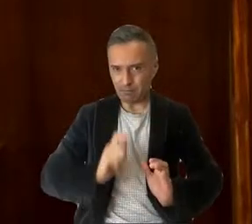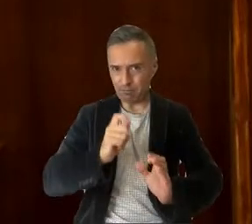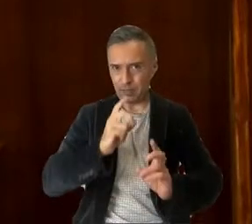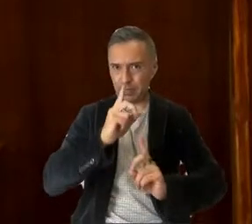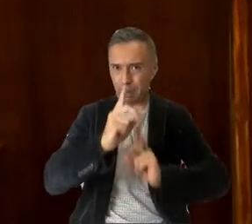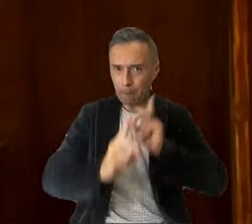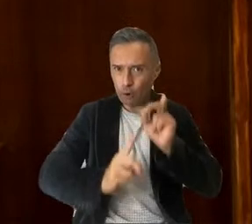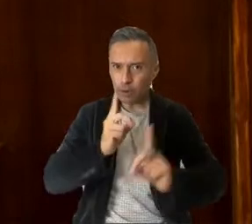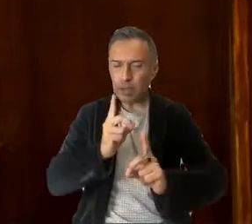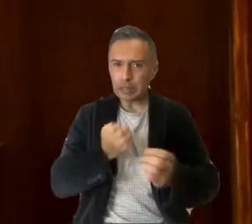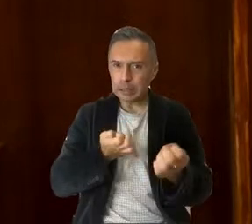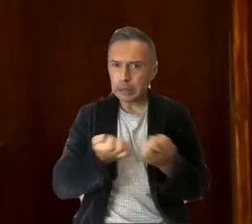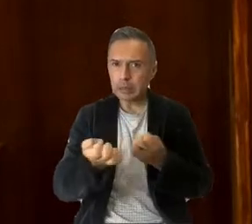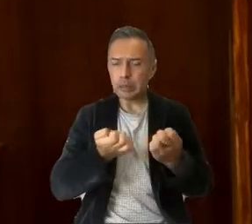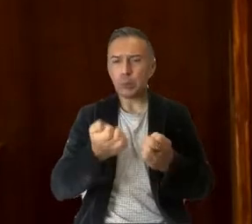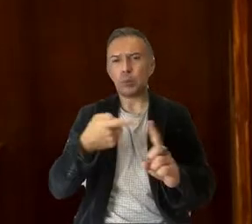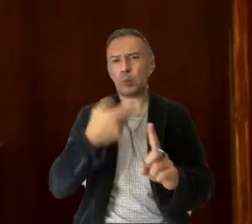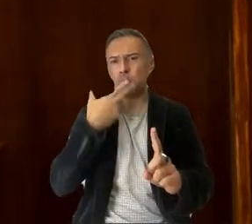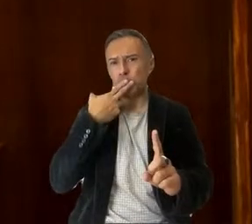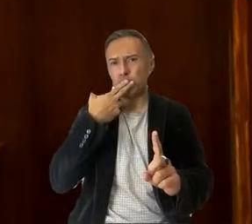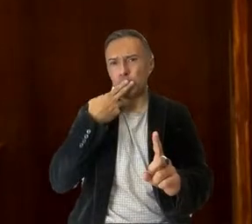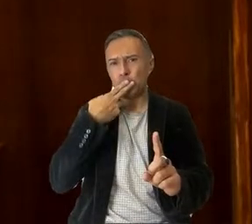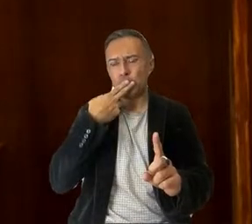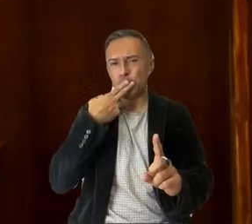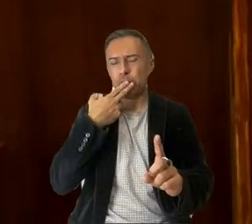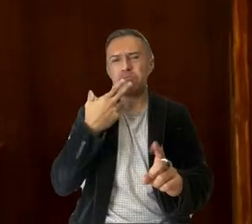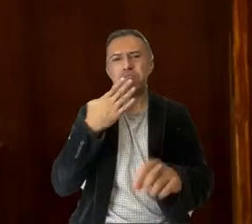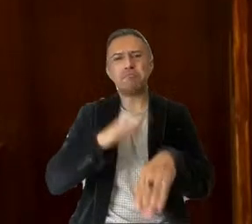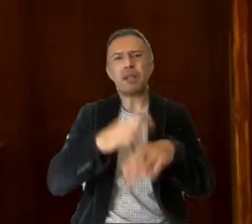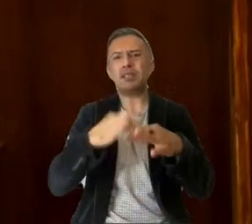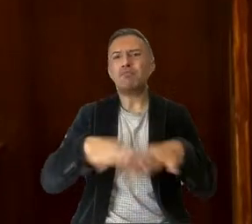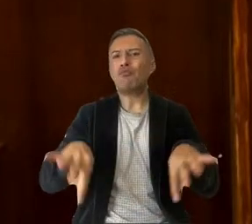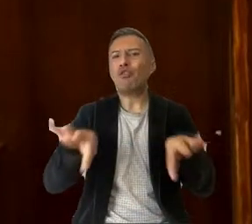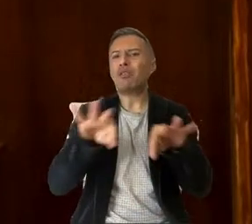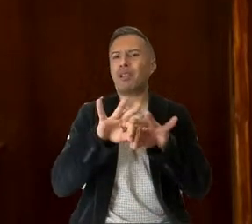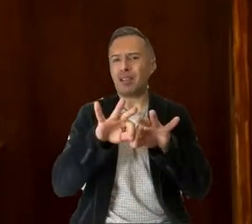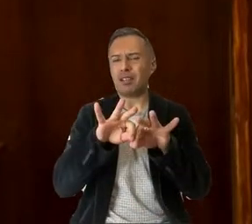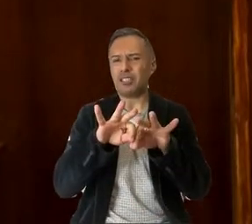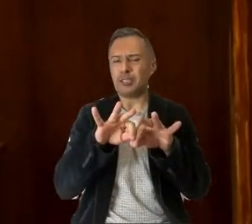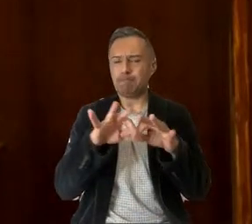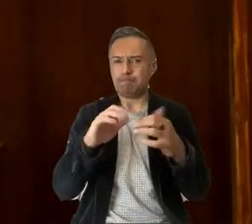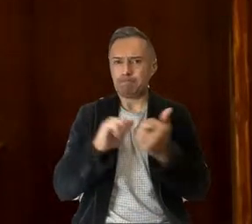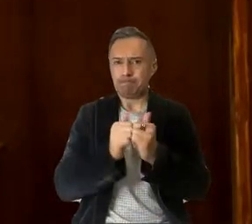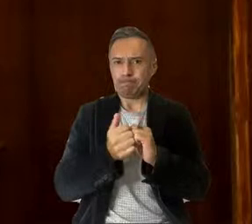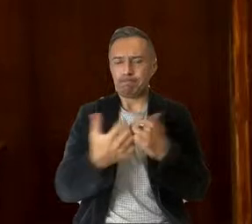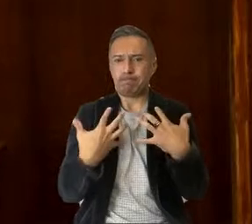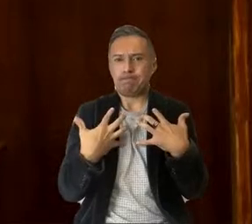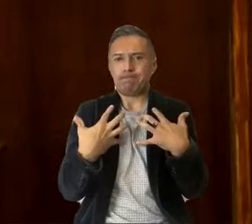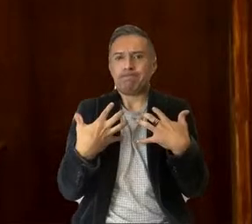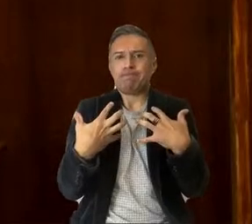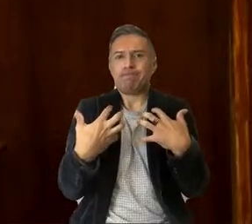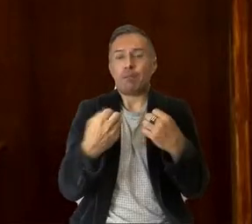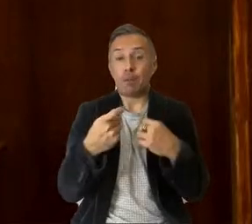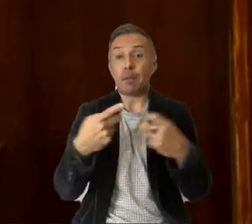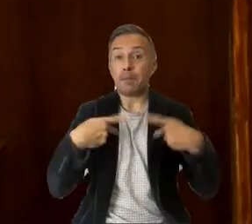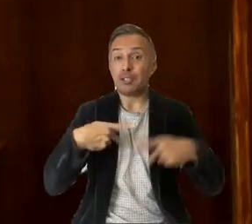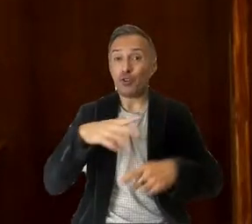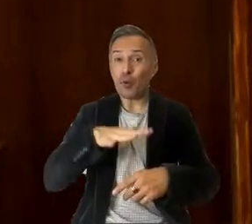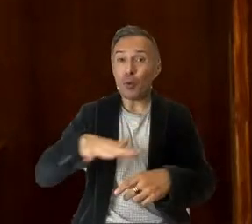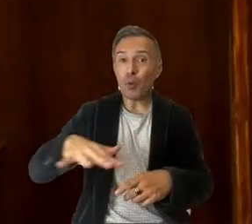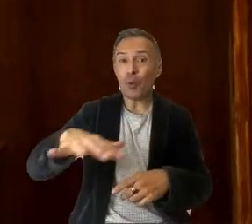deporte han sido uno de los pilares más importantes en la recuperación y en la consolidación de la